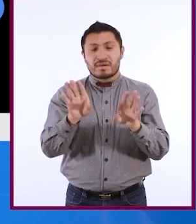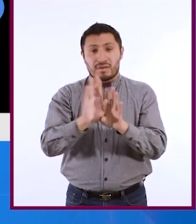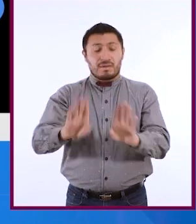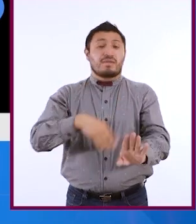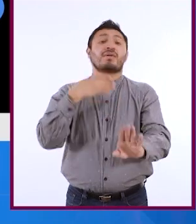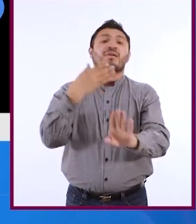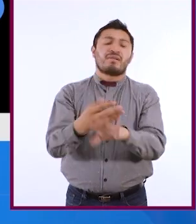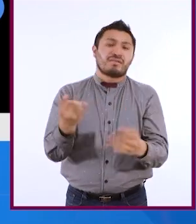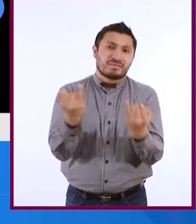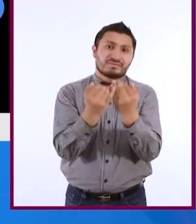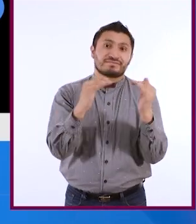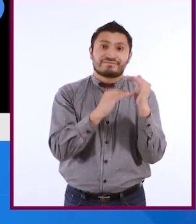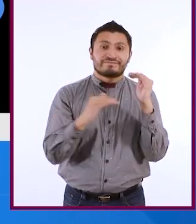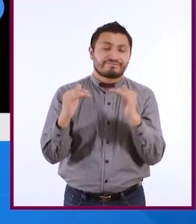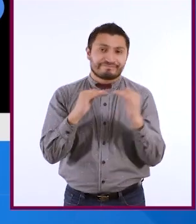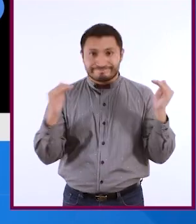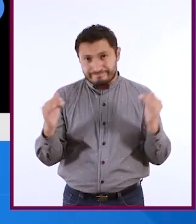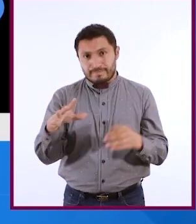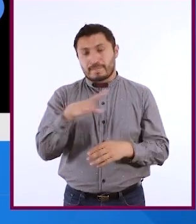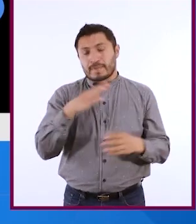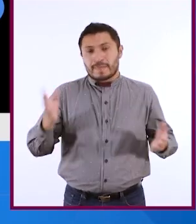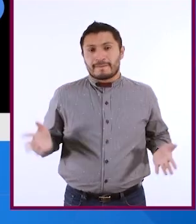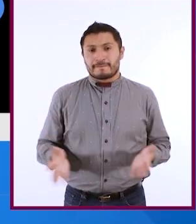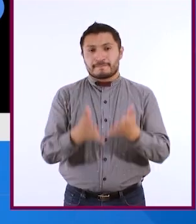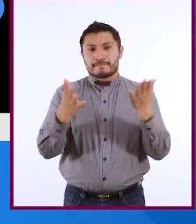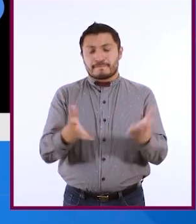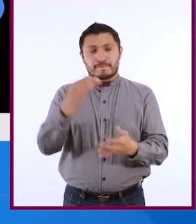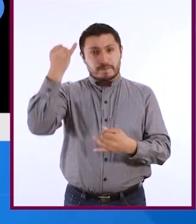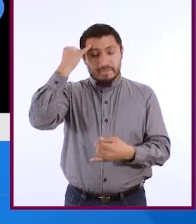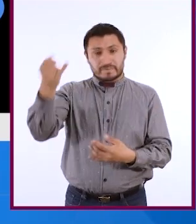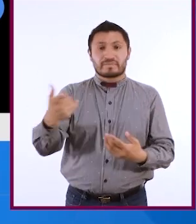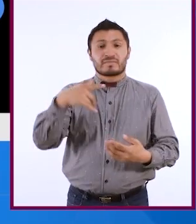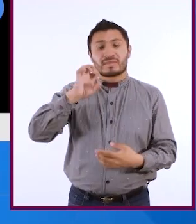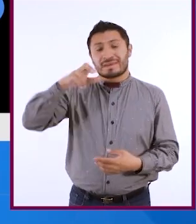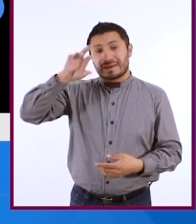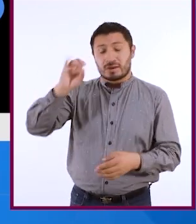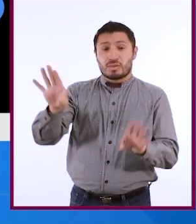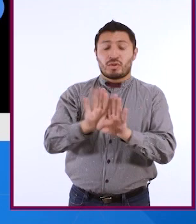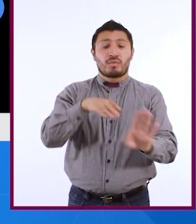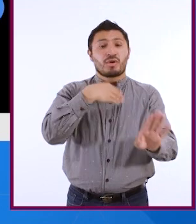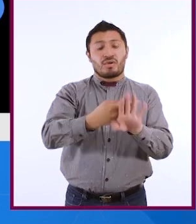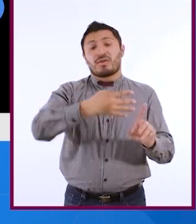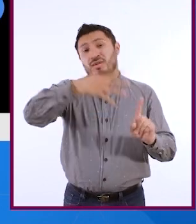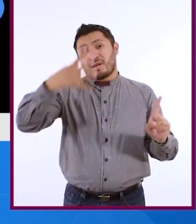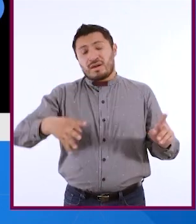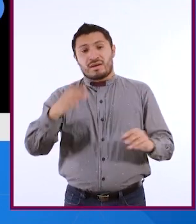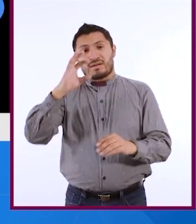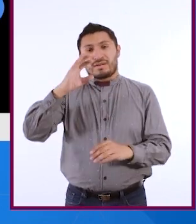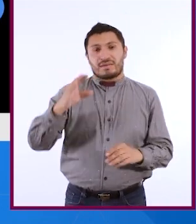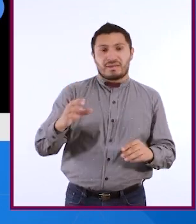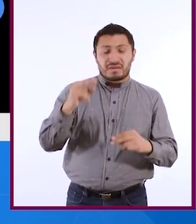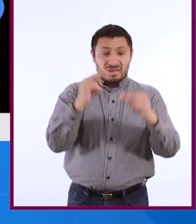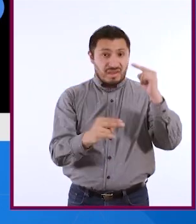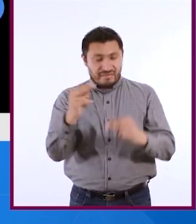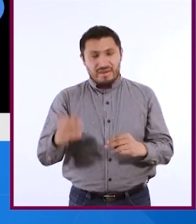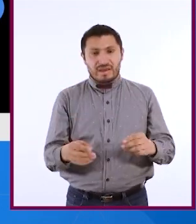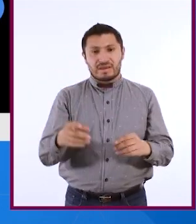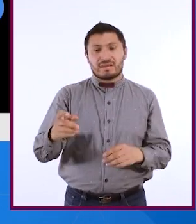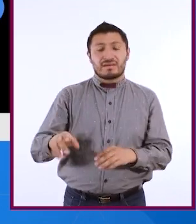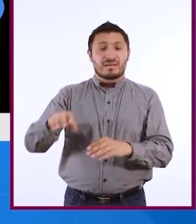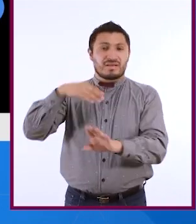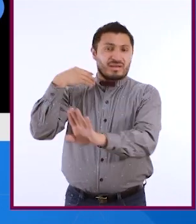en contra de la igualdad y que refuerza estereotipos, prejuicios de género, que sean homofóbicos, que sean clasistas, que sean